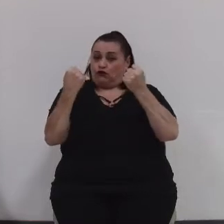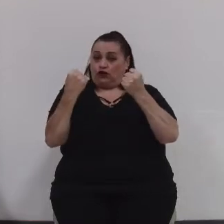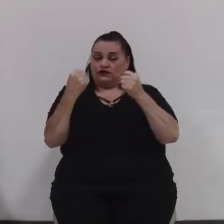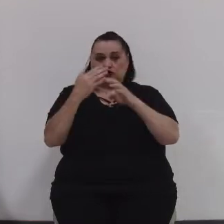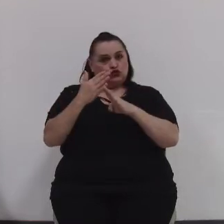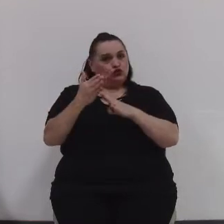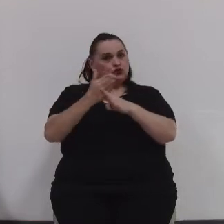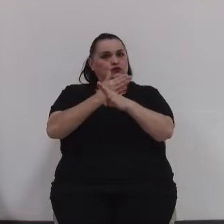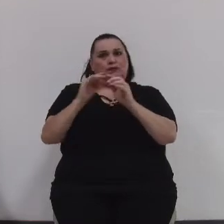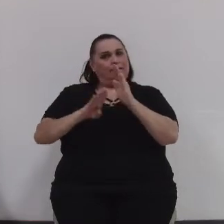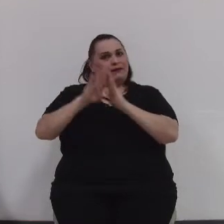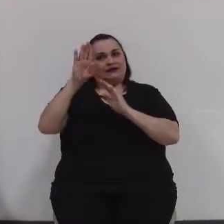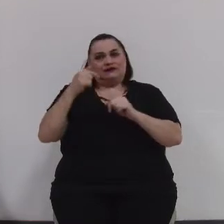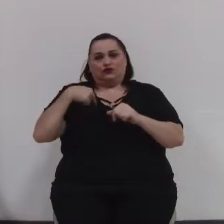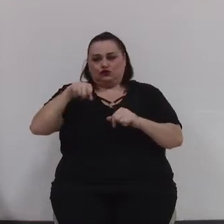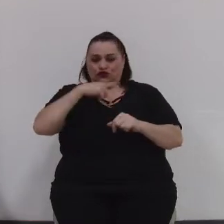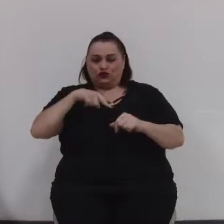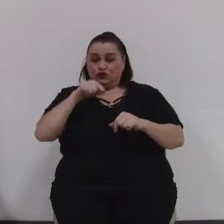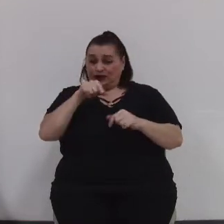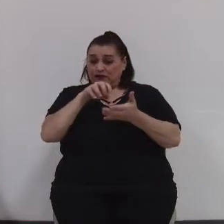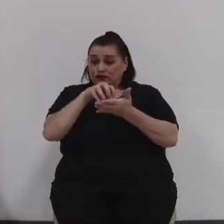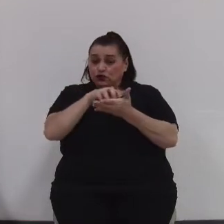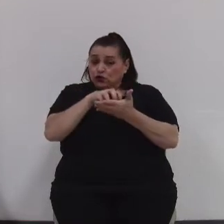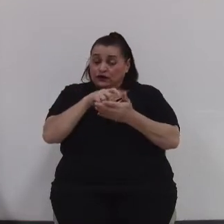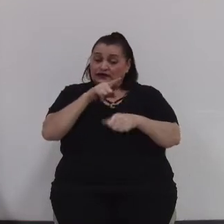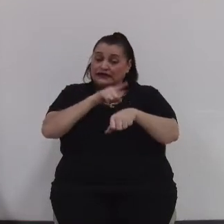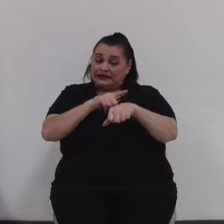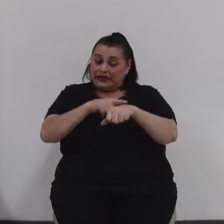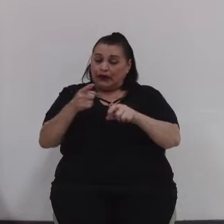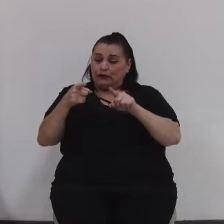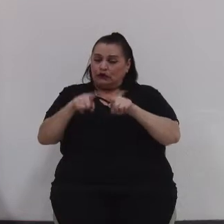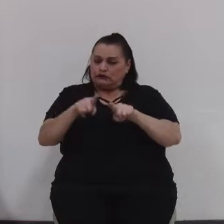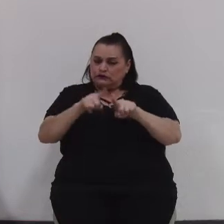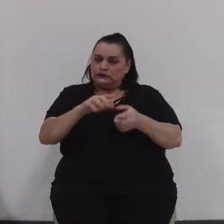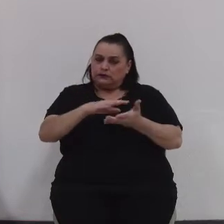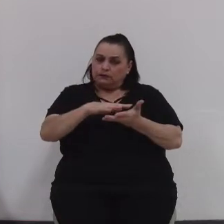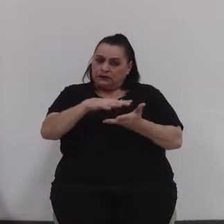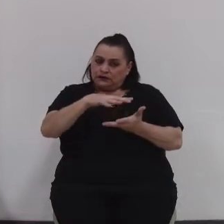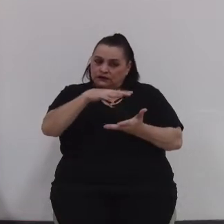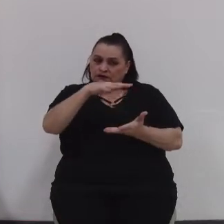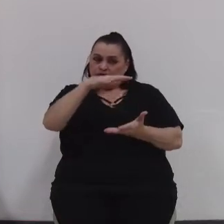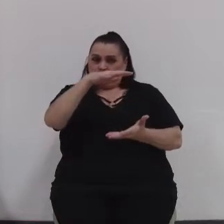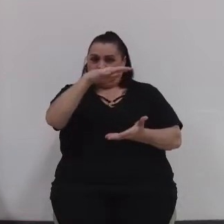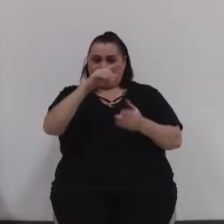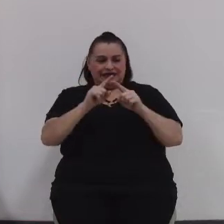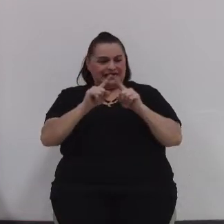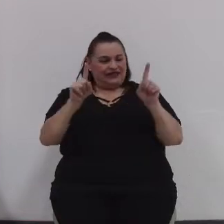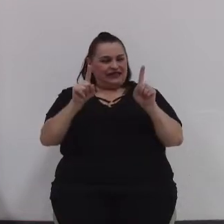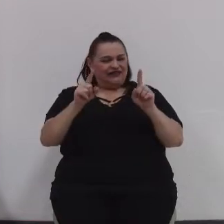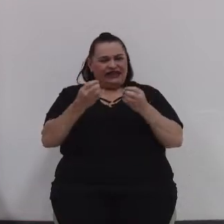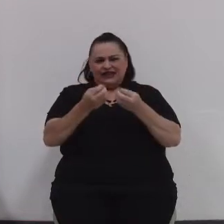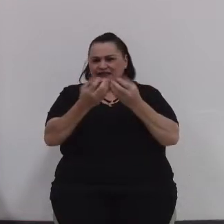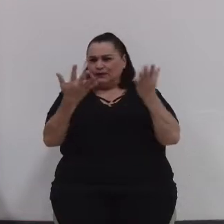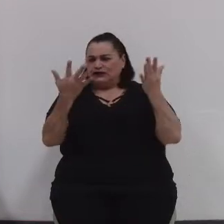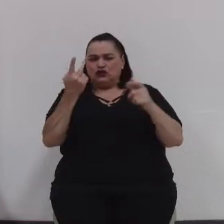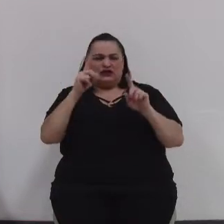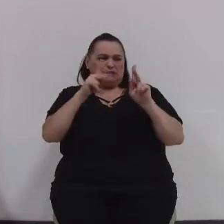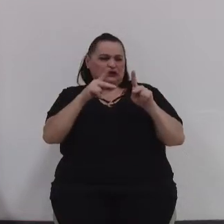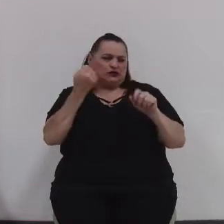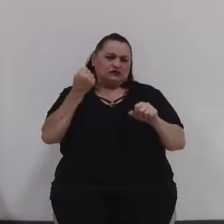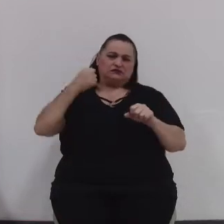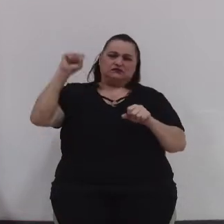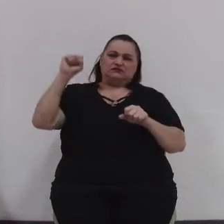superan. Estas incertidumbres que en el tiempo se han venido acumulando con la indiferencia de tantos y